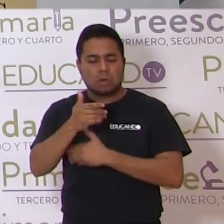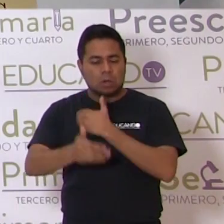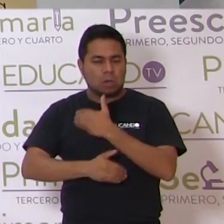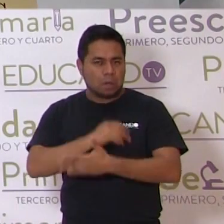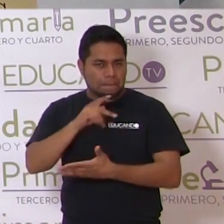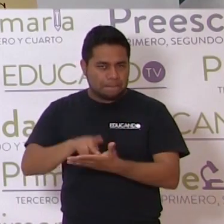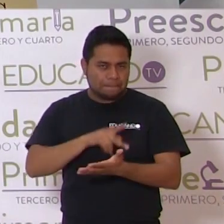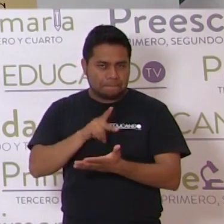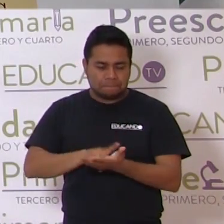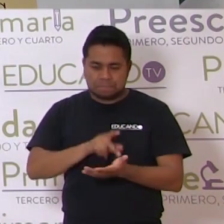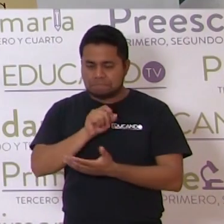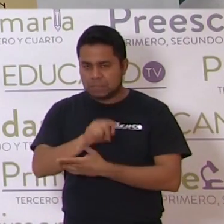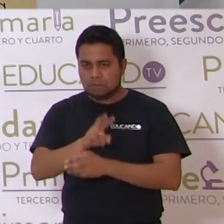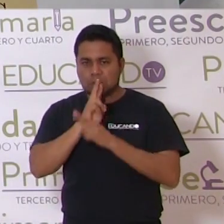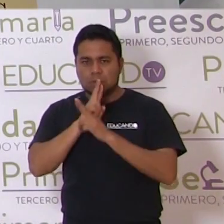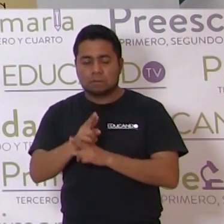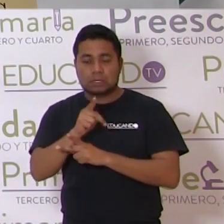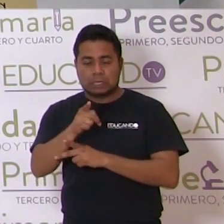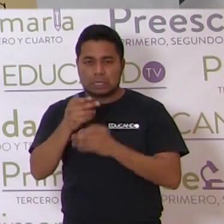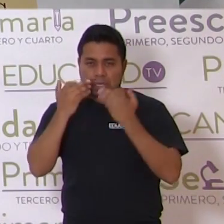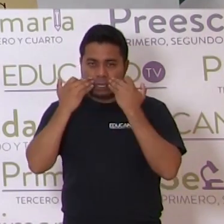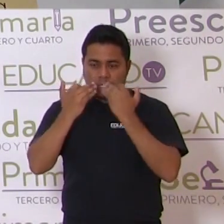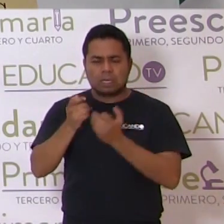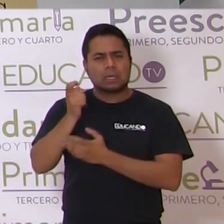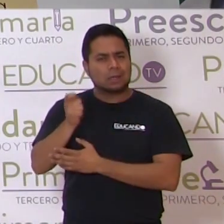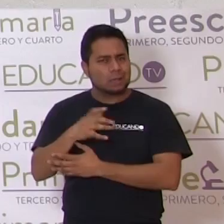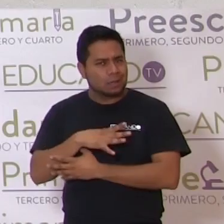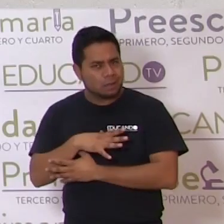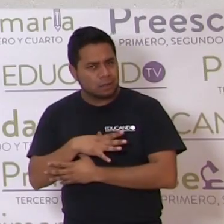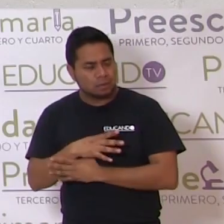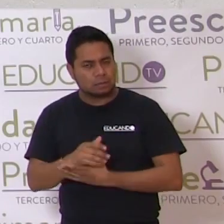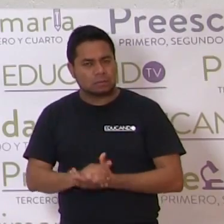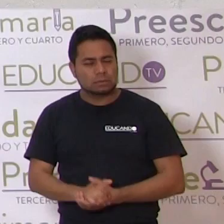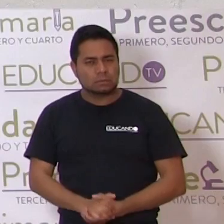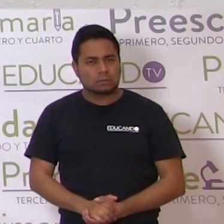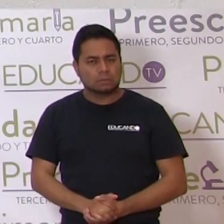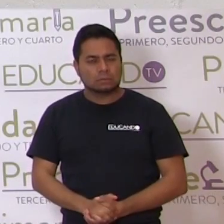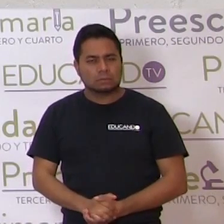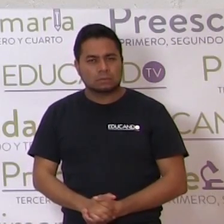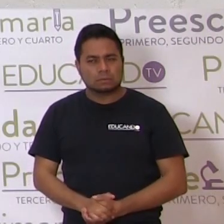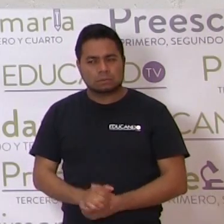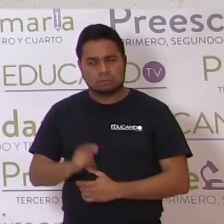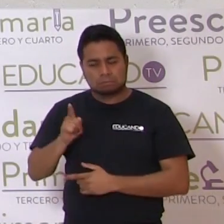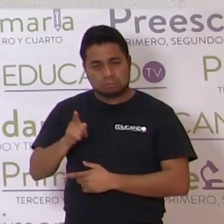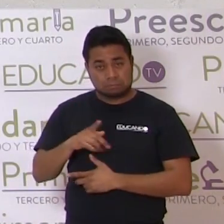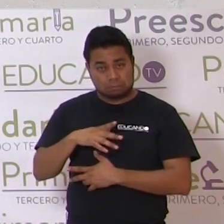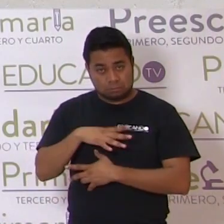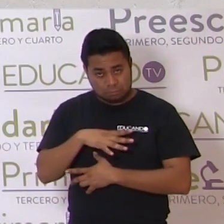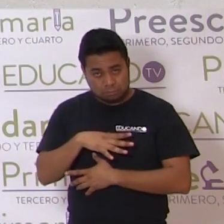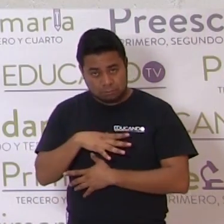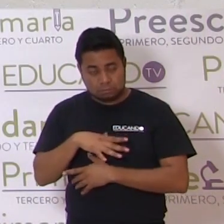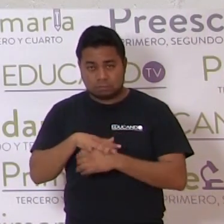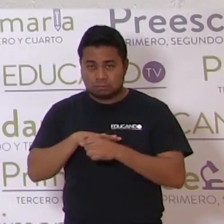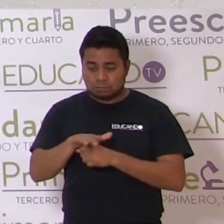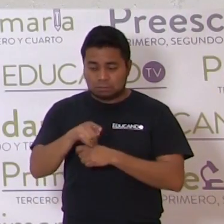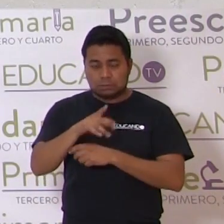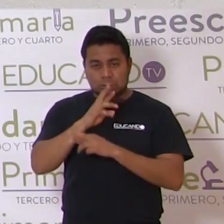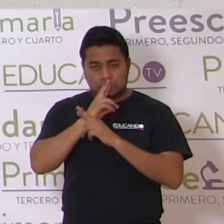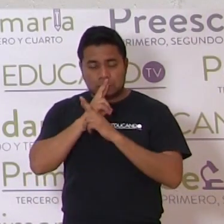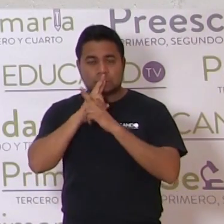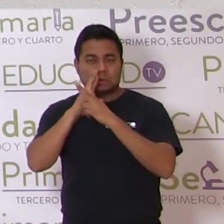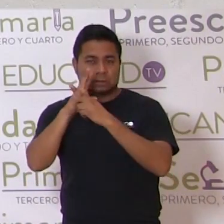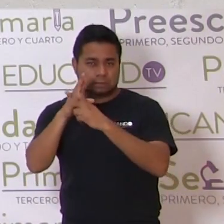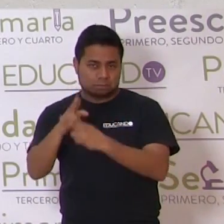procedimiento. ¿Qué estamos observando en esto? Bueno, estamos observando los